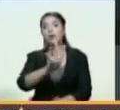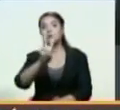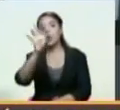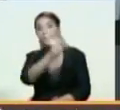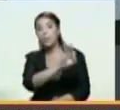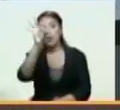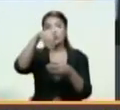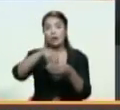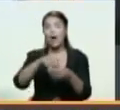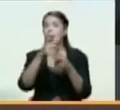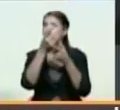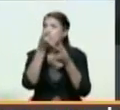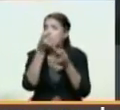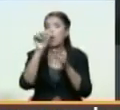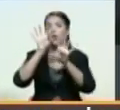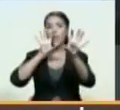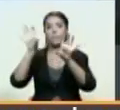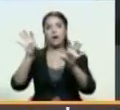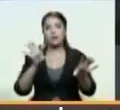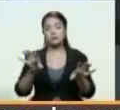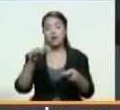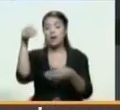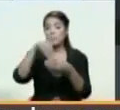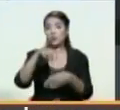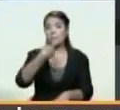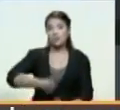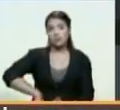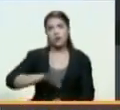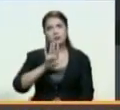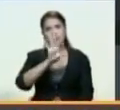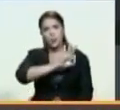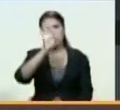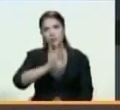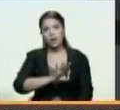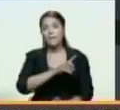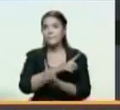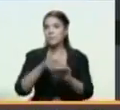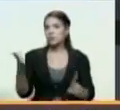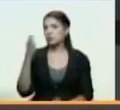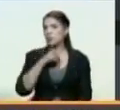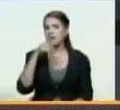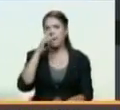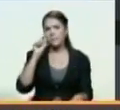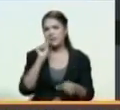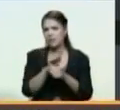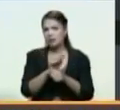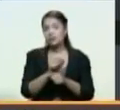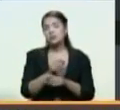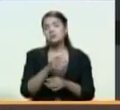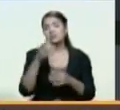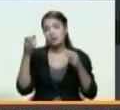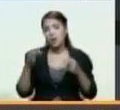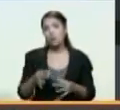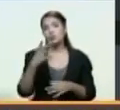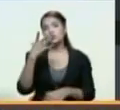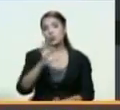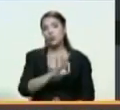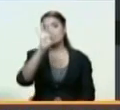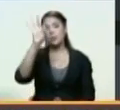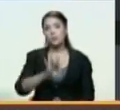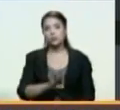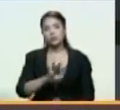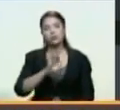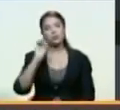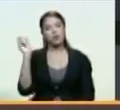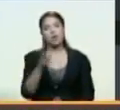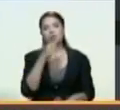del padrón en una elección incluso presidencial se dan esos porcentajes. Si no hubiese habido esas amenazas, hubiese salido más del 50% del